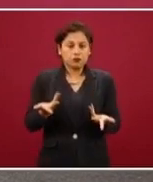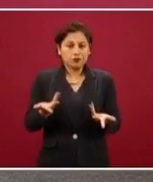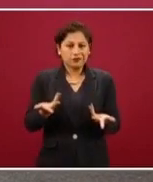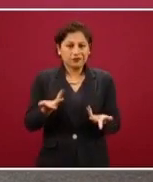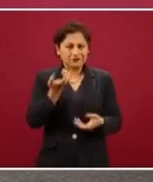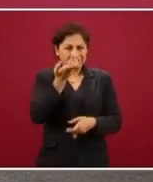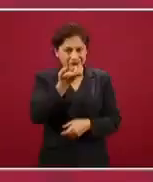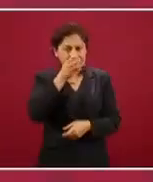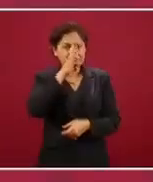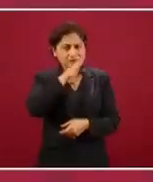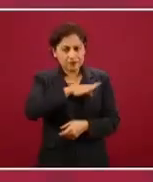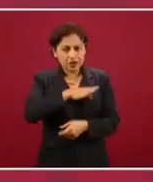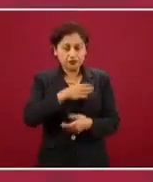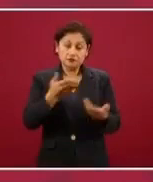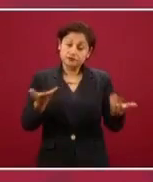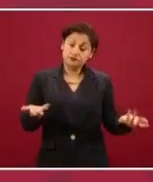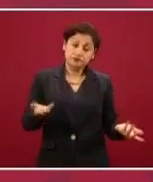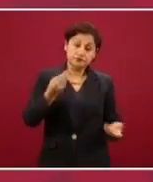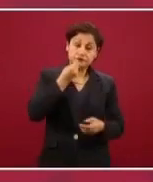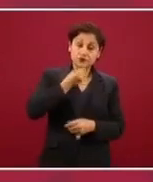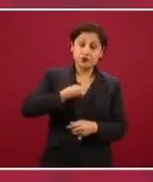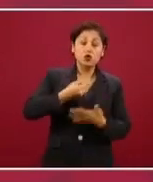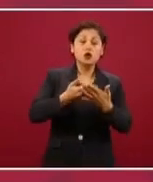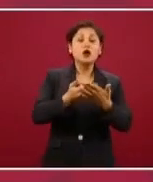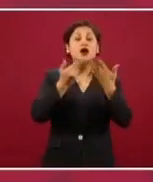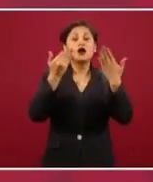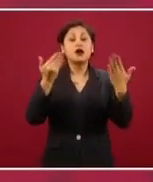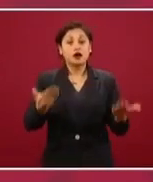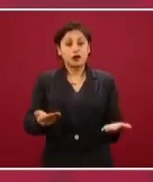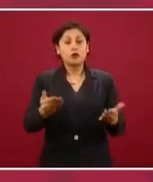Entonces, ahora hay que recurrir